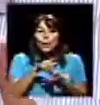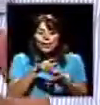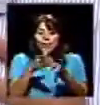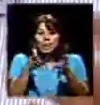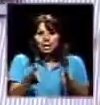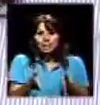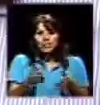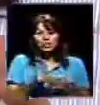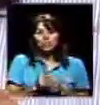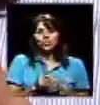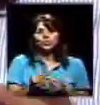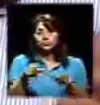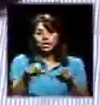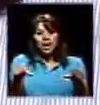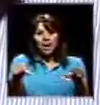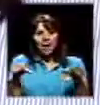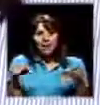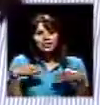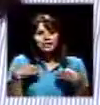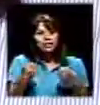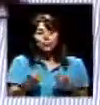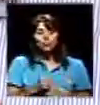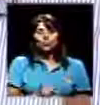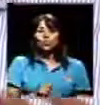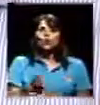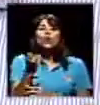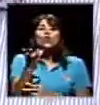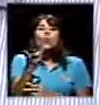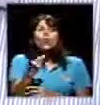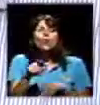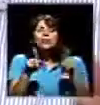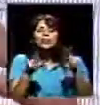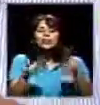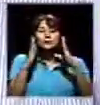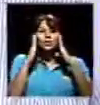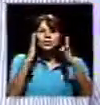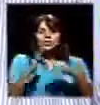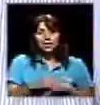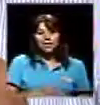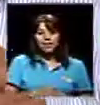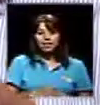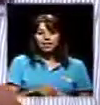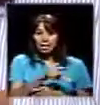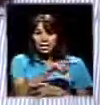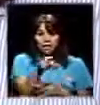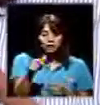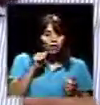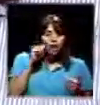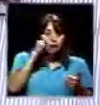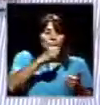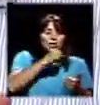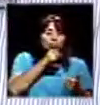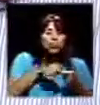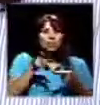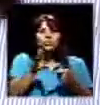tiene, el área de salud, cuántas personas atiende, si son personas adultas mayores, jóvenes